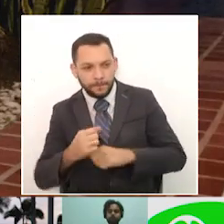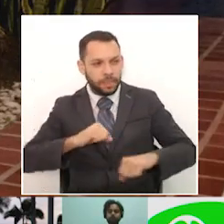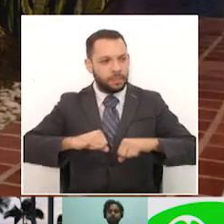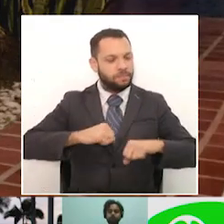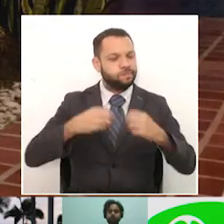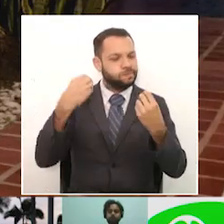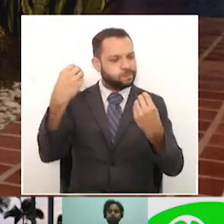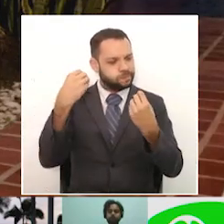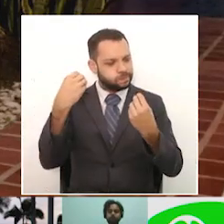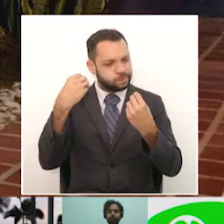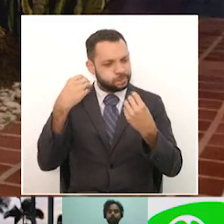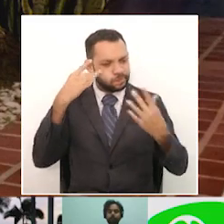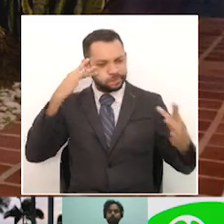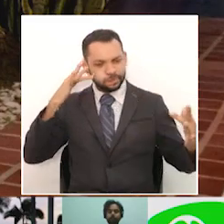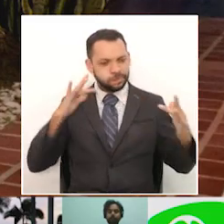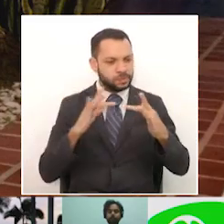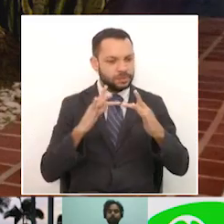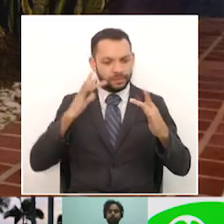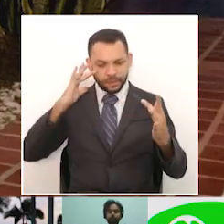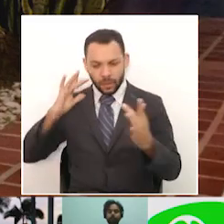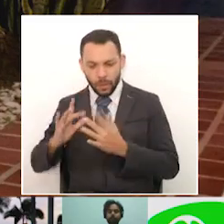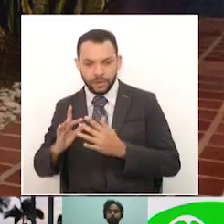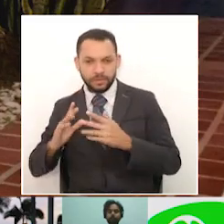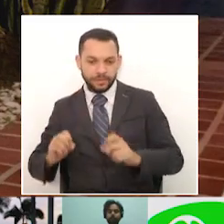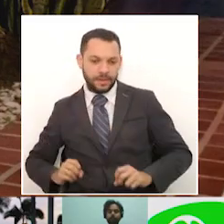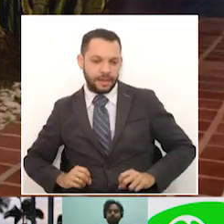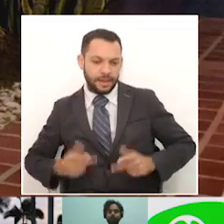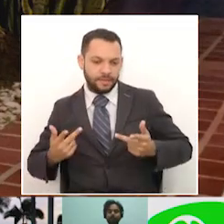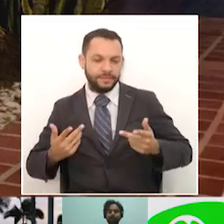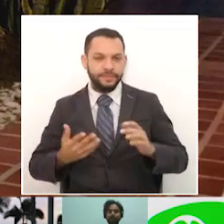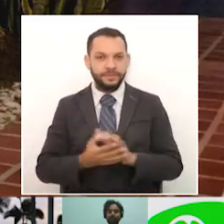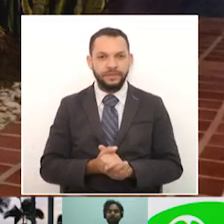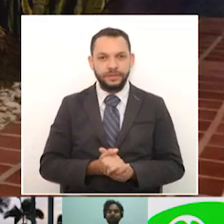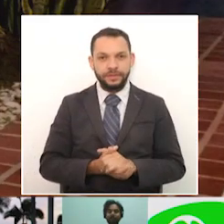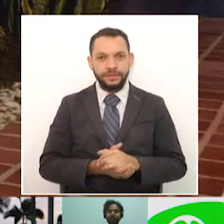alma y de la conexión de la mente con el cuerpo.